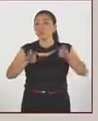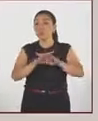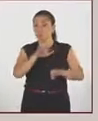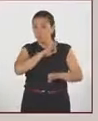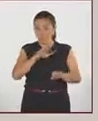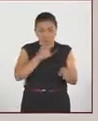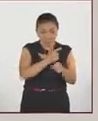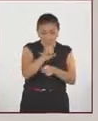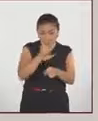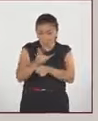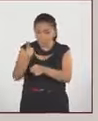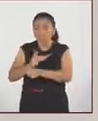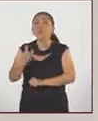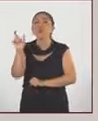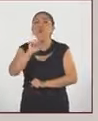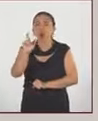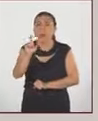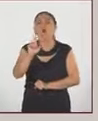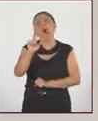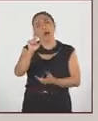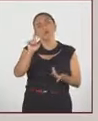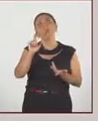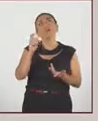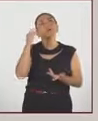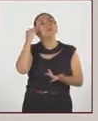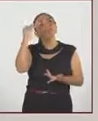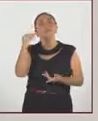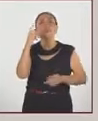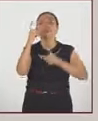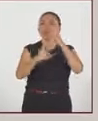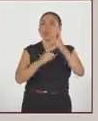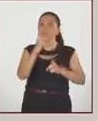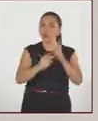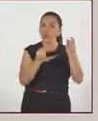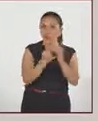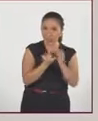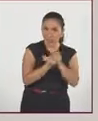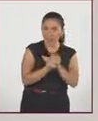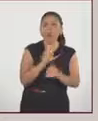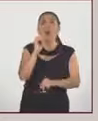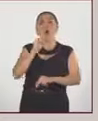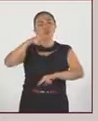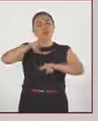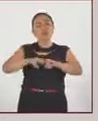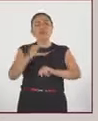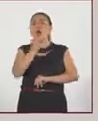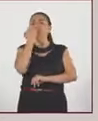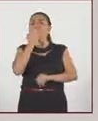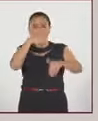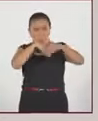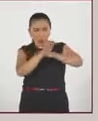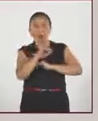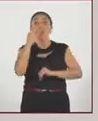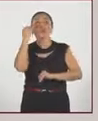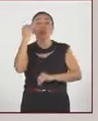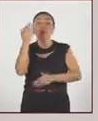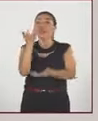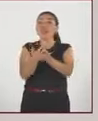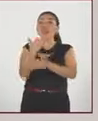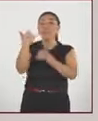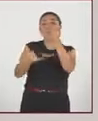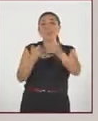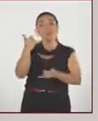tipo de lesiones, pues en educación física, las posturas dentro del salón y en el recreo, ¿no? Ahí es donde todo el